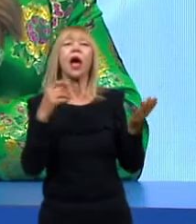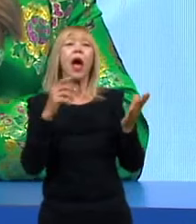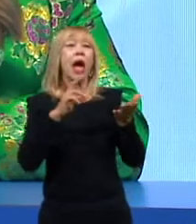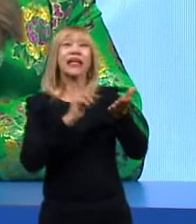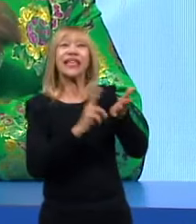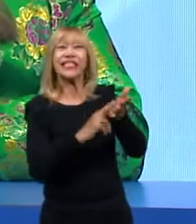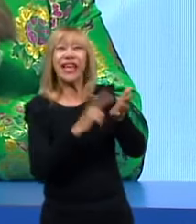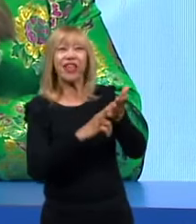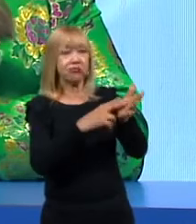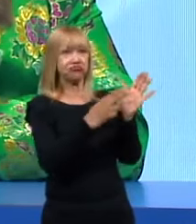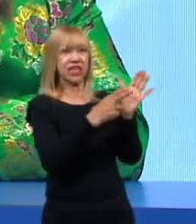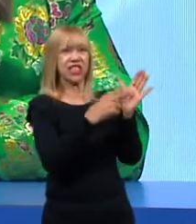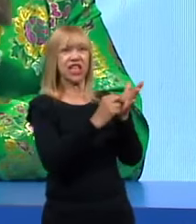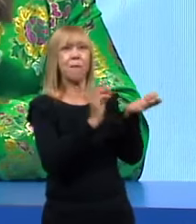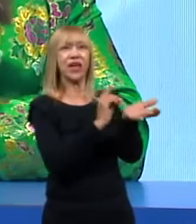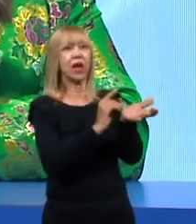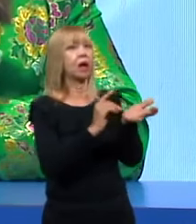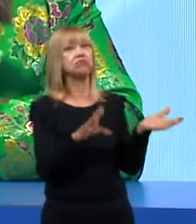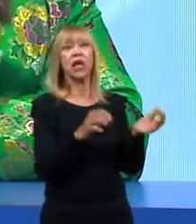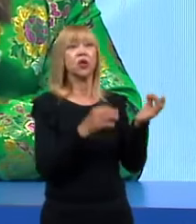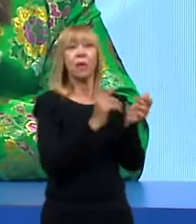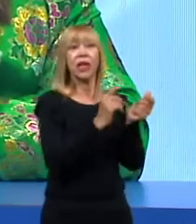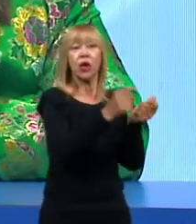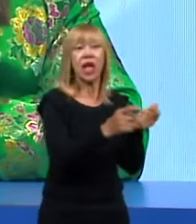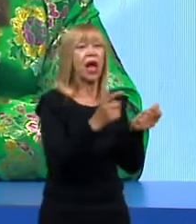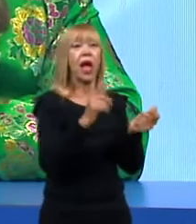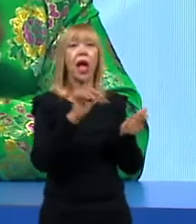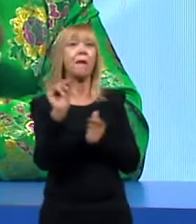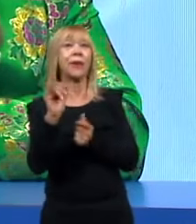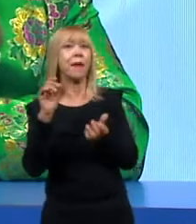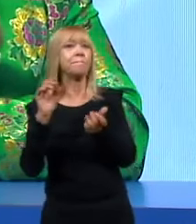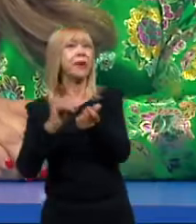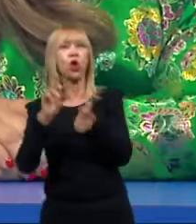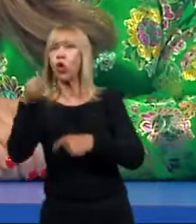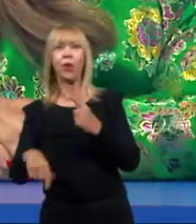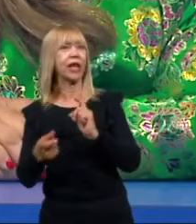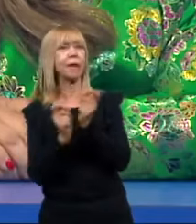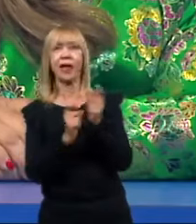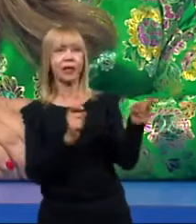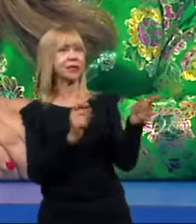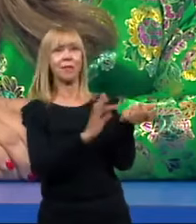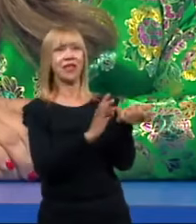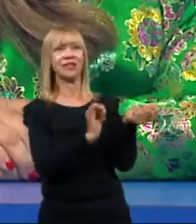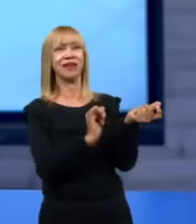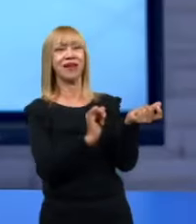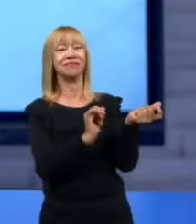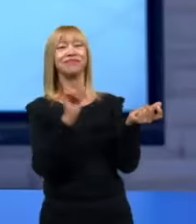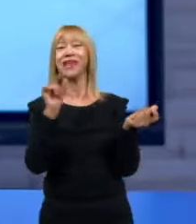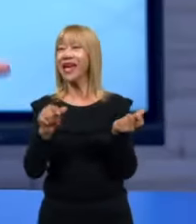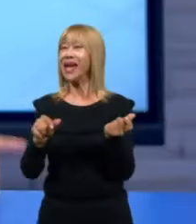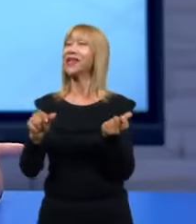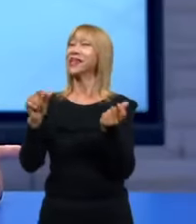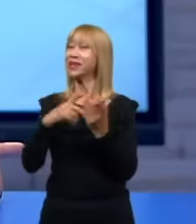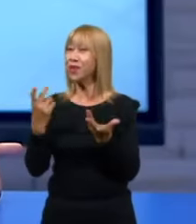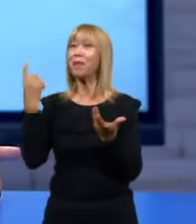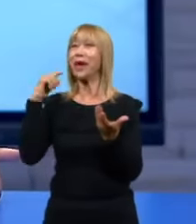un médico receta, el plan médico no te va a venir a ti a cambiar ese medicamento. Y eso son la población más vulnerable porque